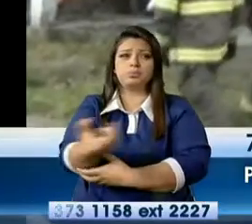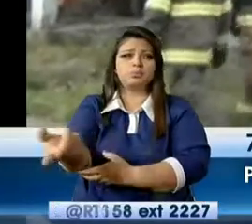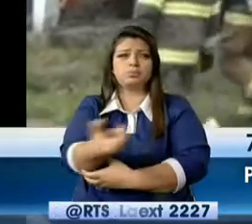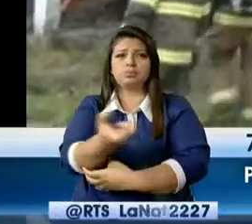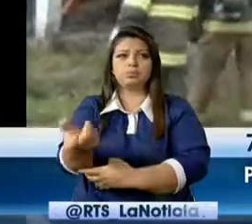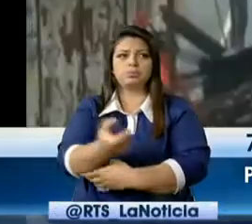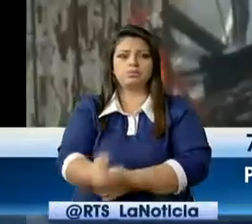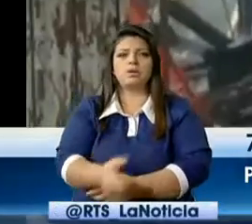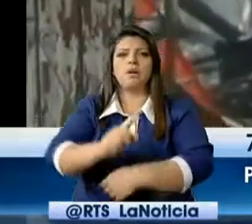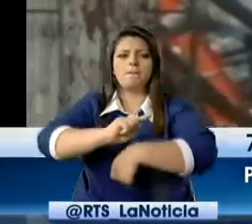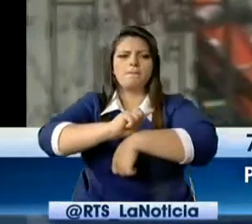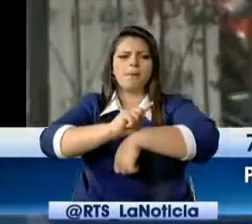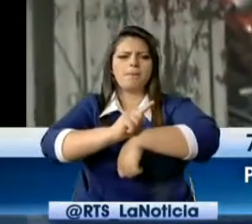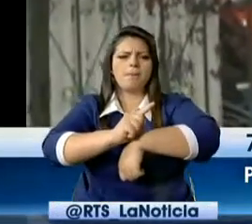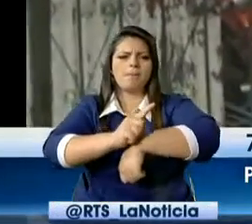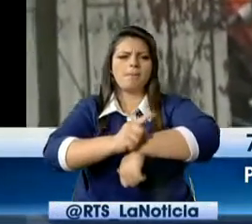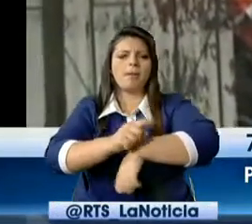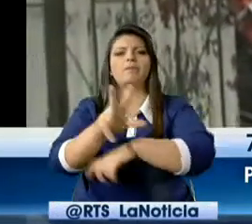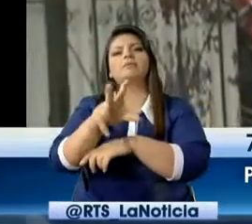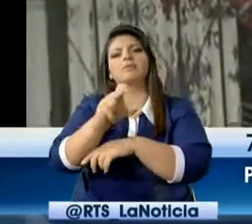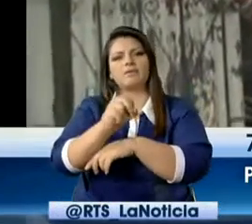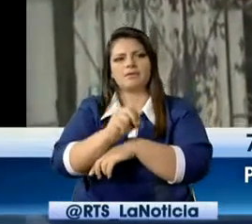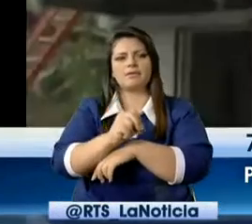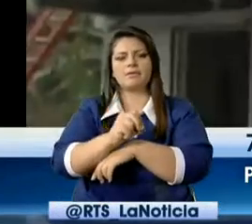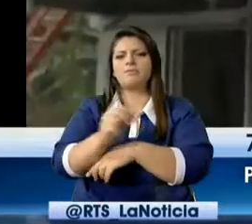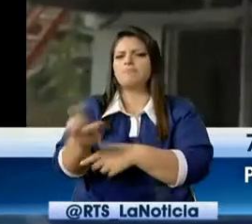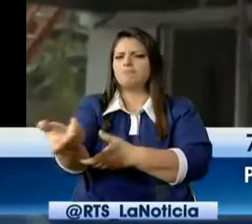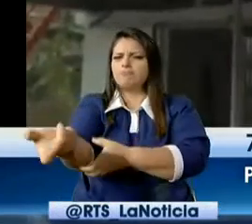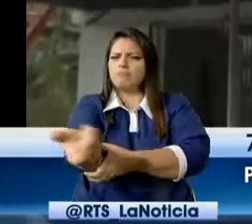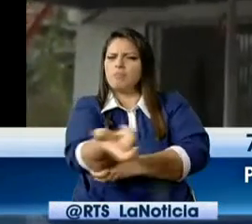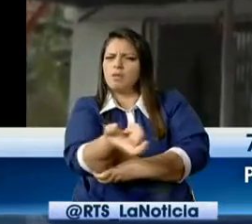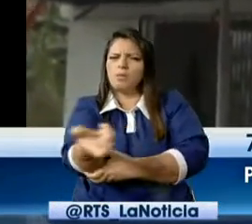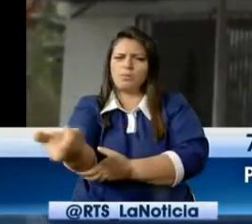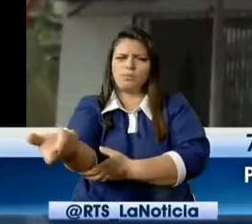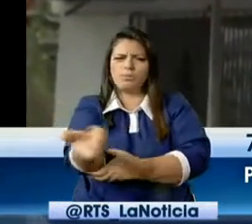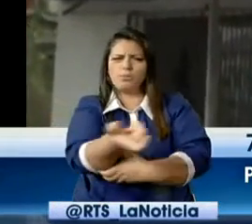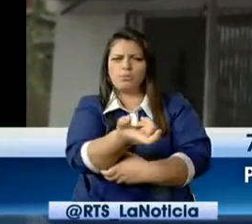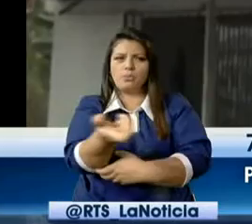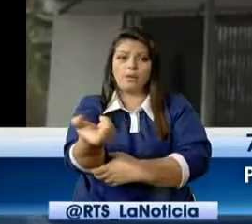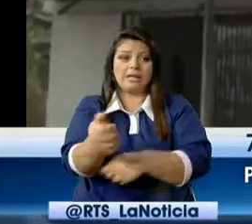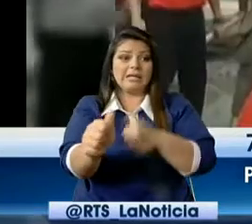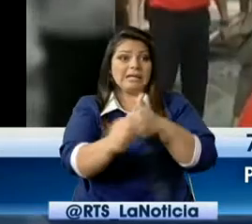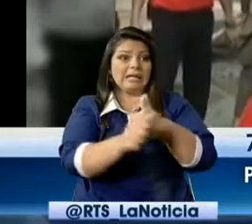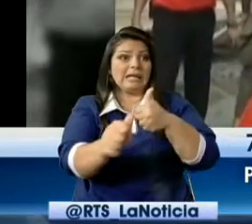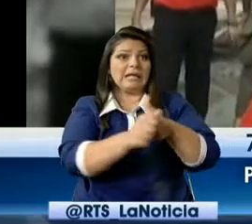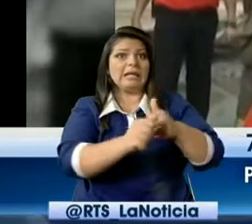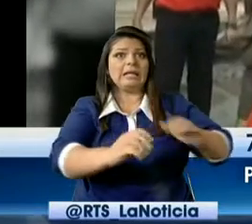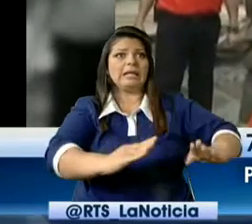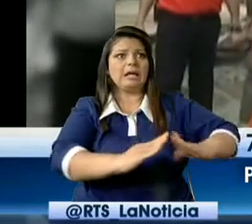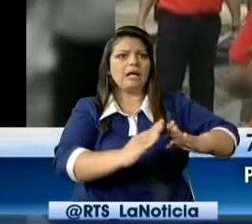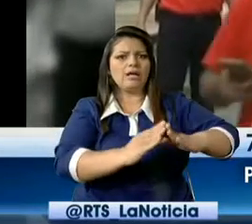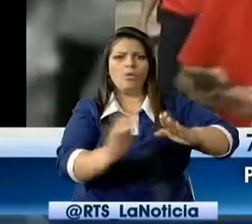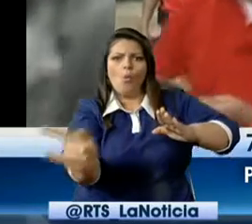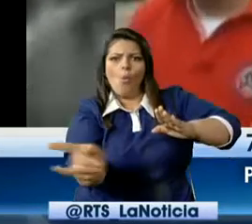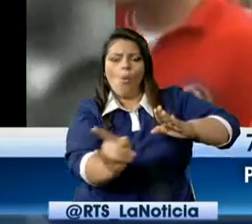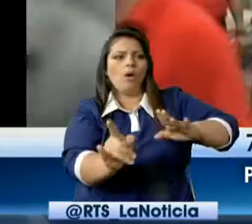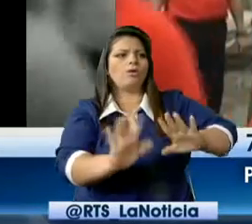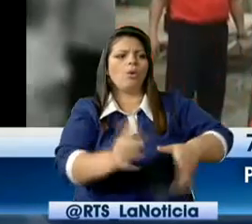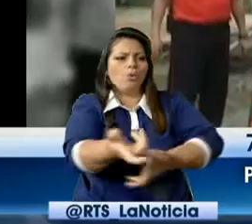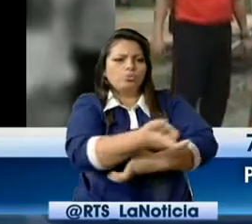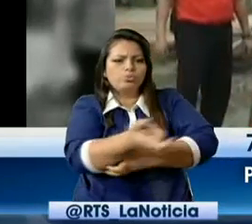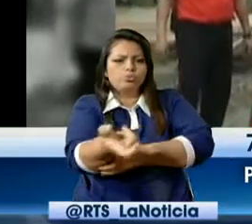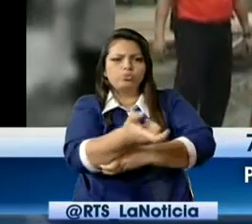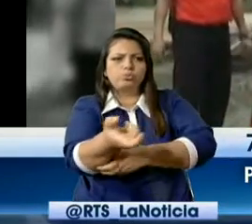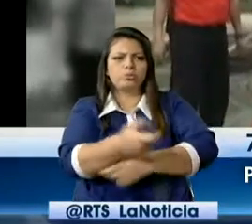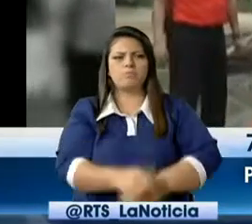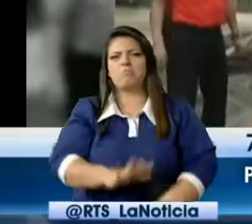de 30 minutos les tomó controlar el fuego que amenazó con contaminar las casas aledañas. Hemos trabajado con aproximadamente unos